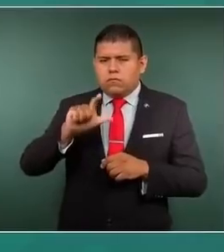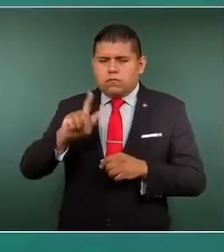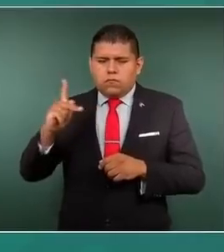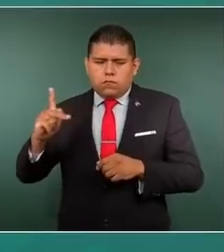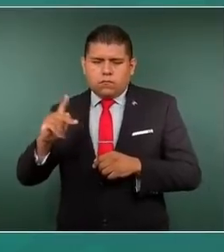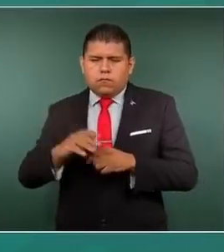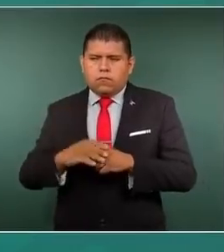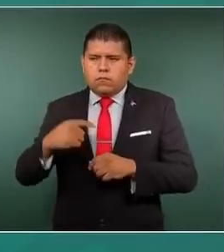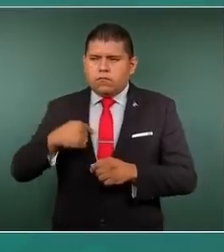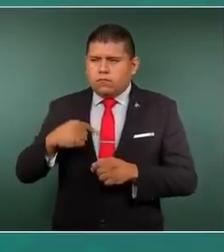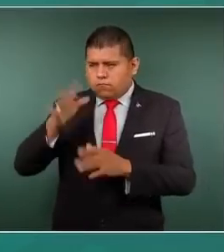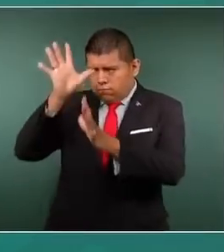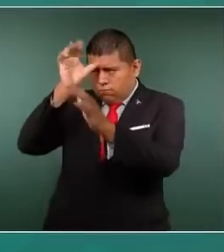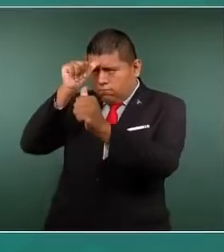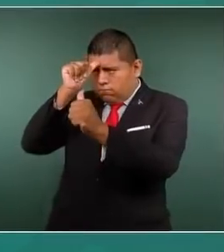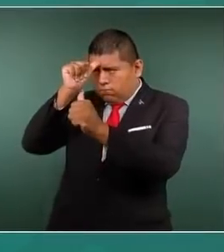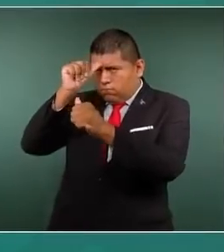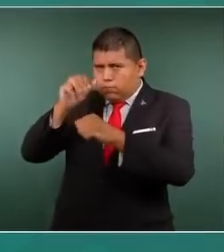comprometí